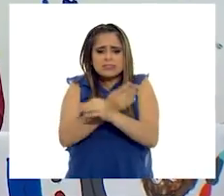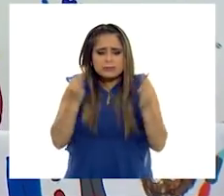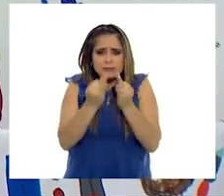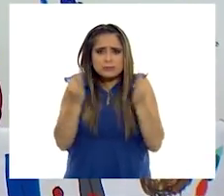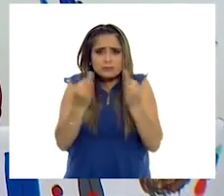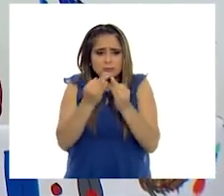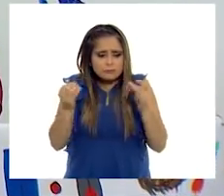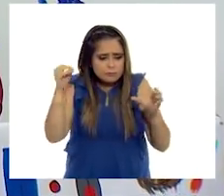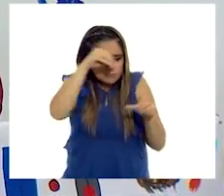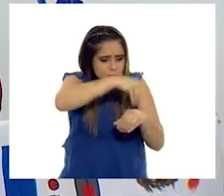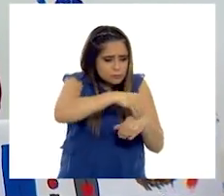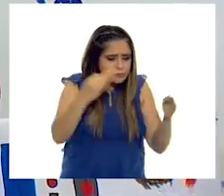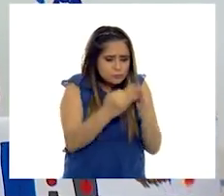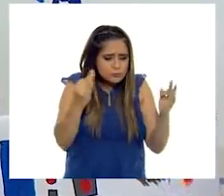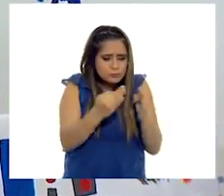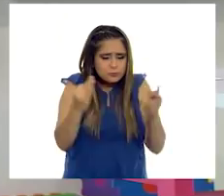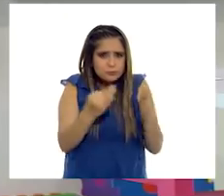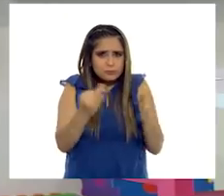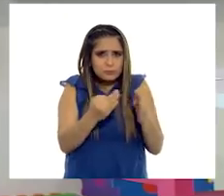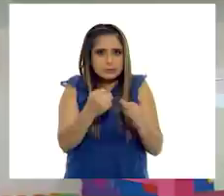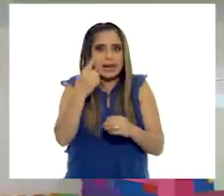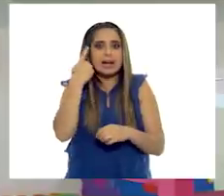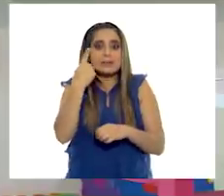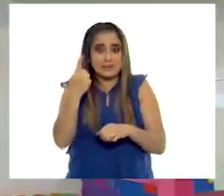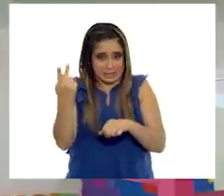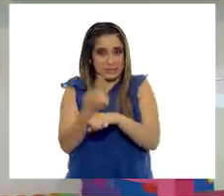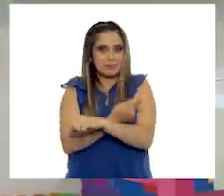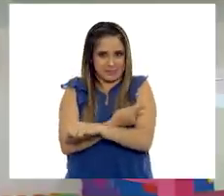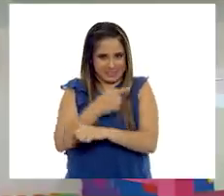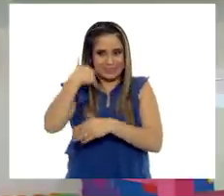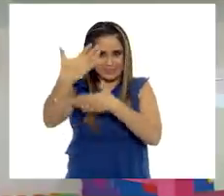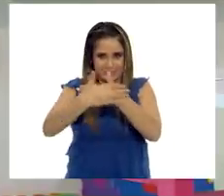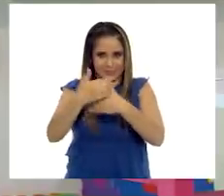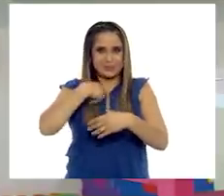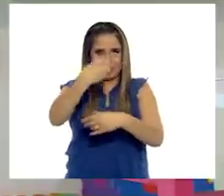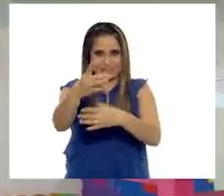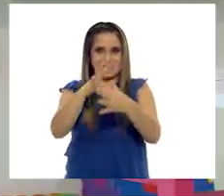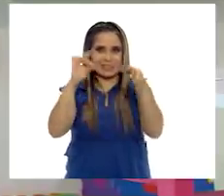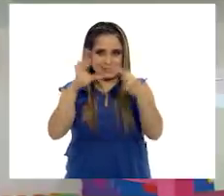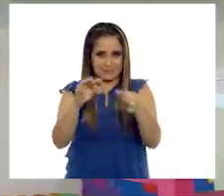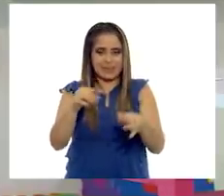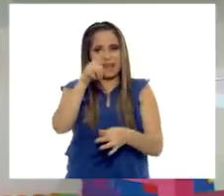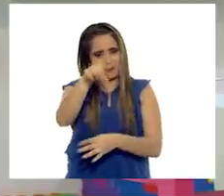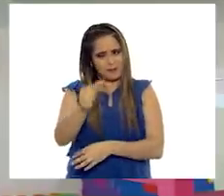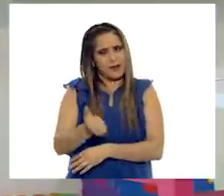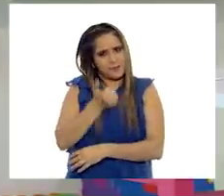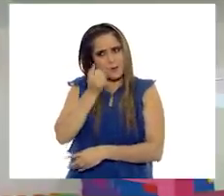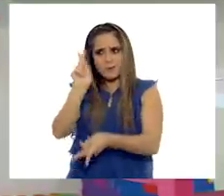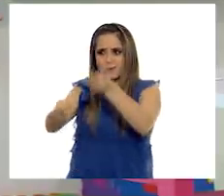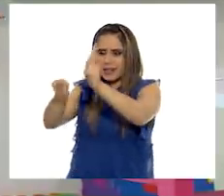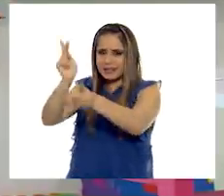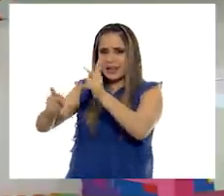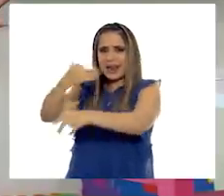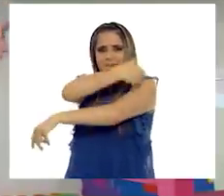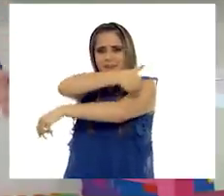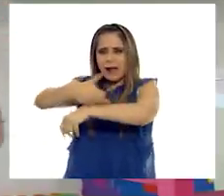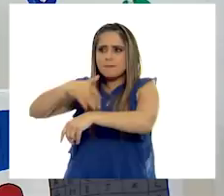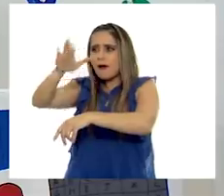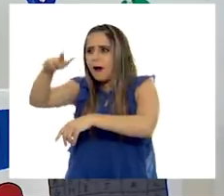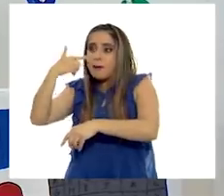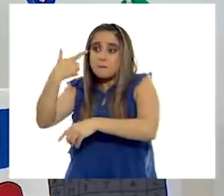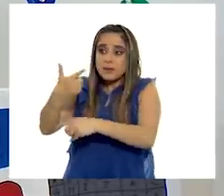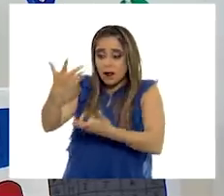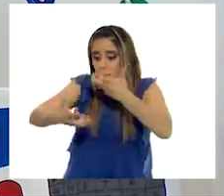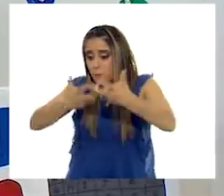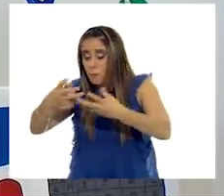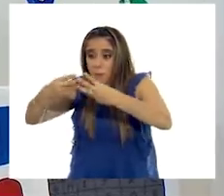busquen qué objetos en casa han visto que sufren estos cambios para que así lo puedan platicar con su familia y aprender todos juntos. Ay,